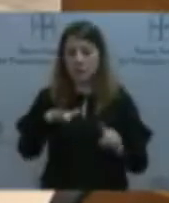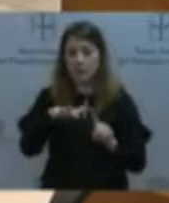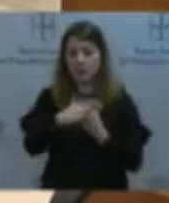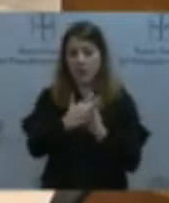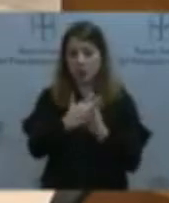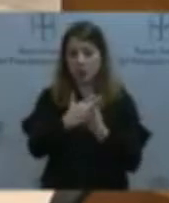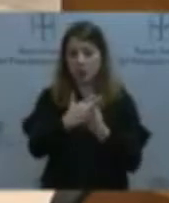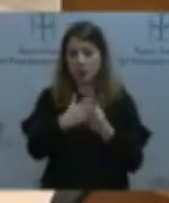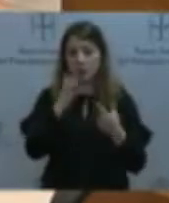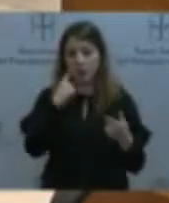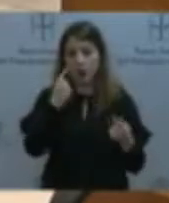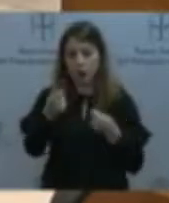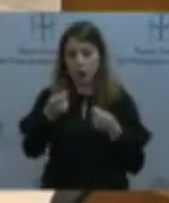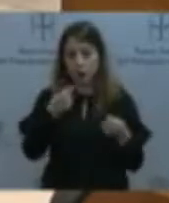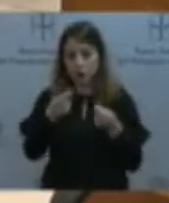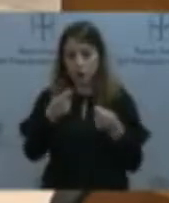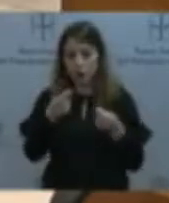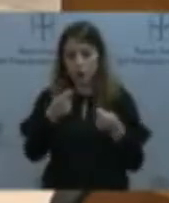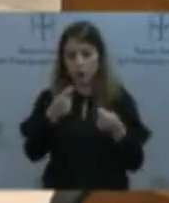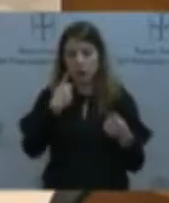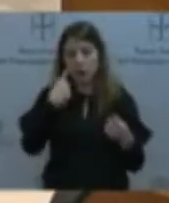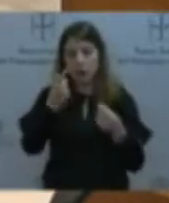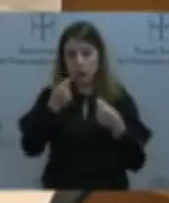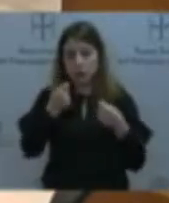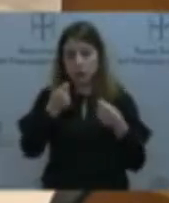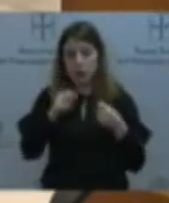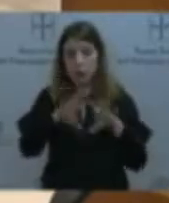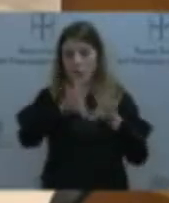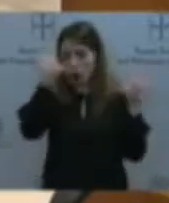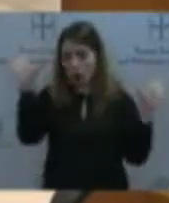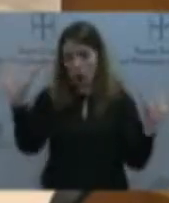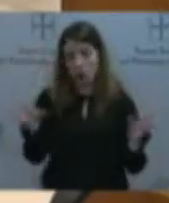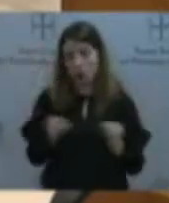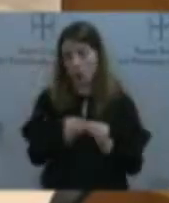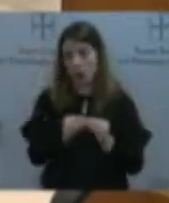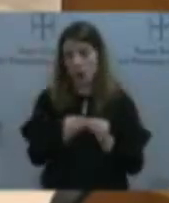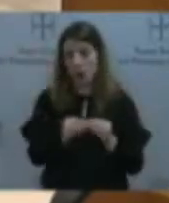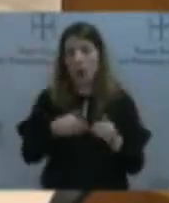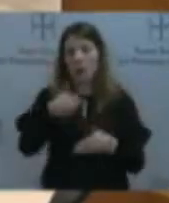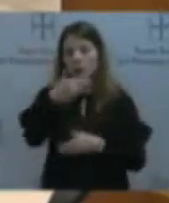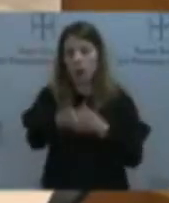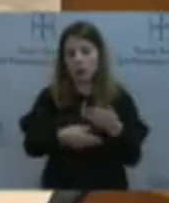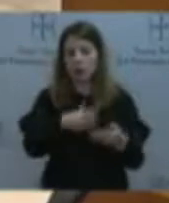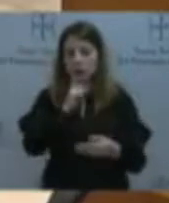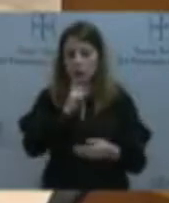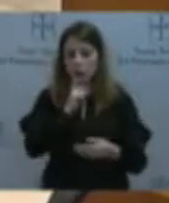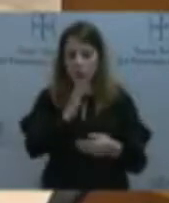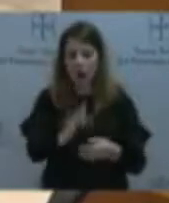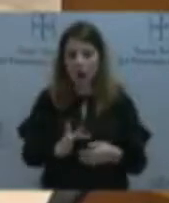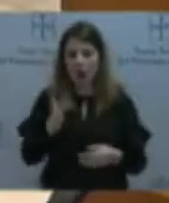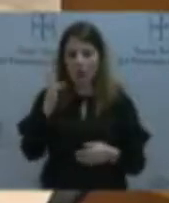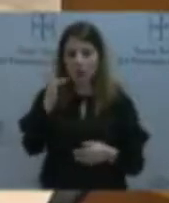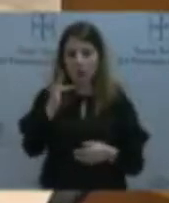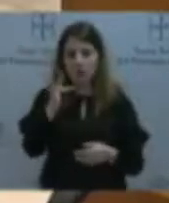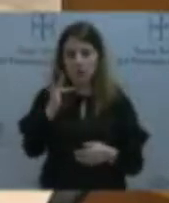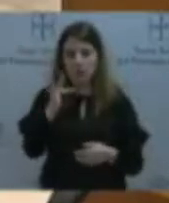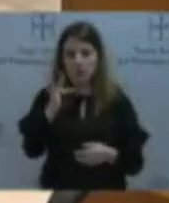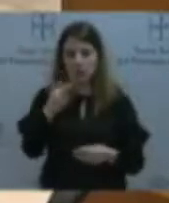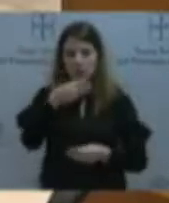de forma global sobre el conjunto de los procedimientos, además, se implementan controles periódicos,